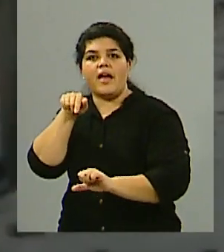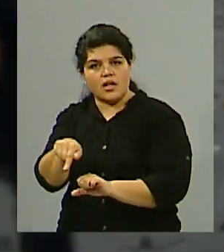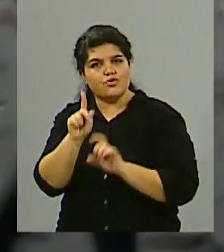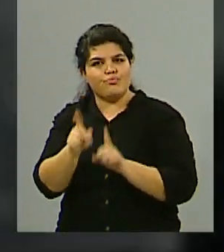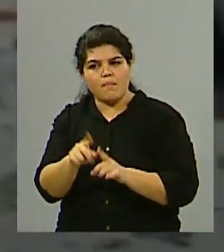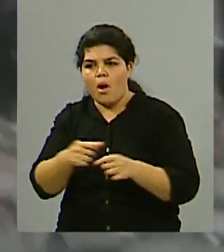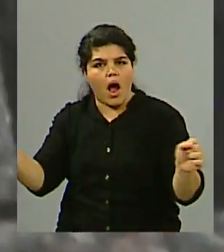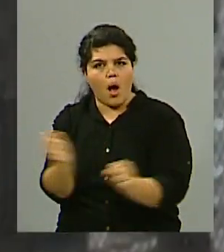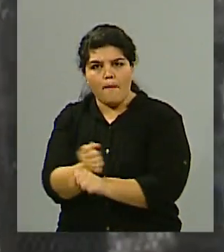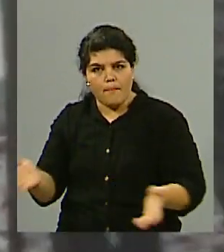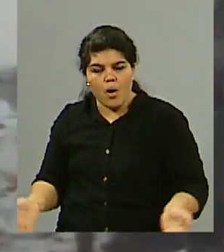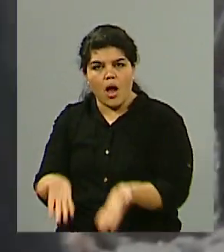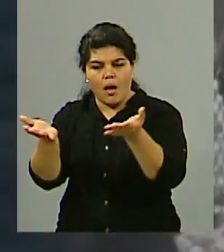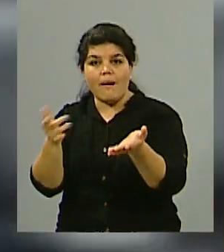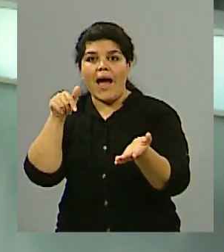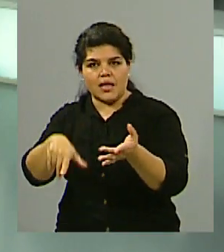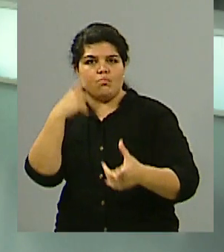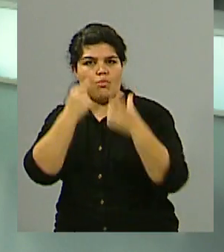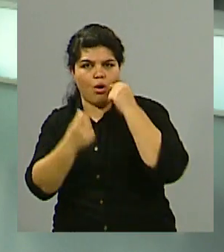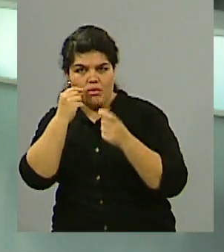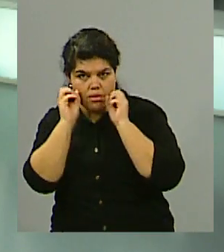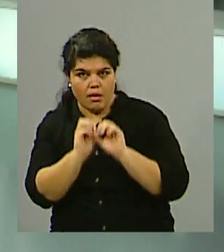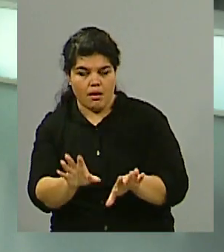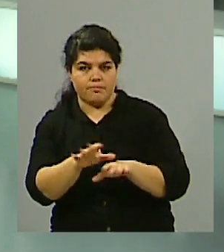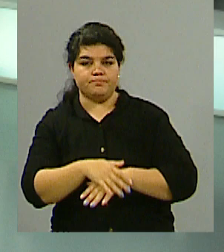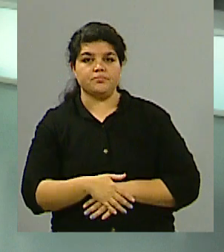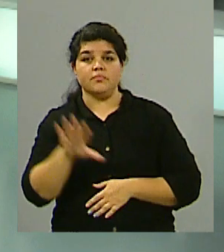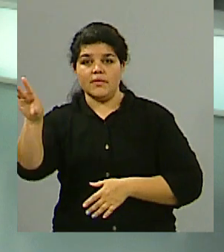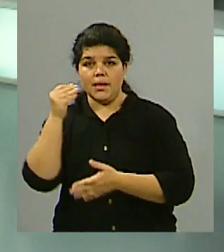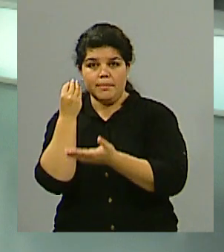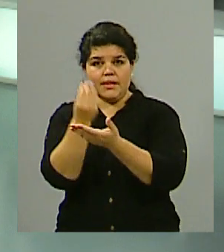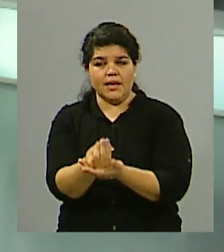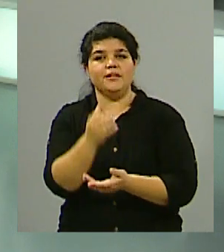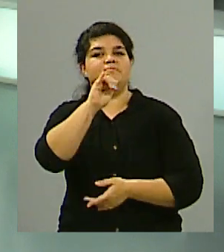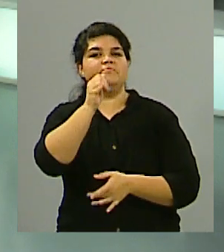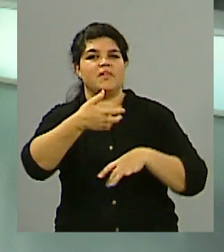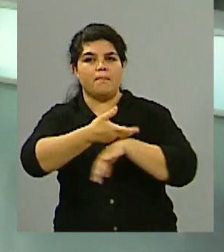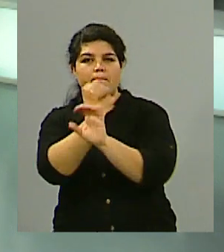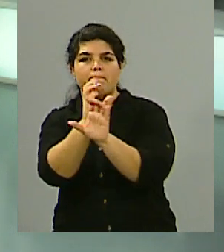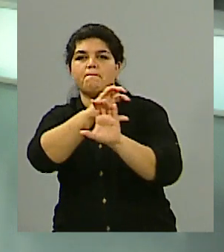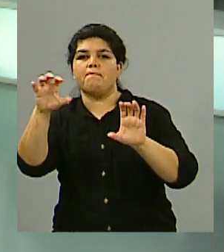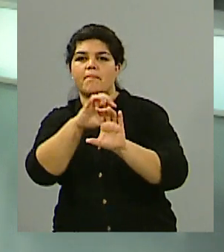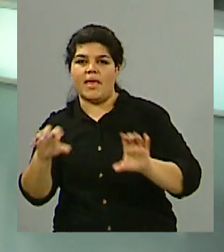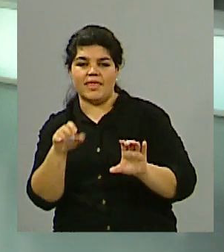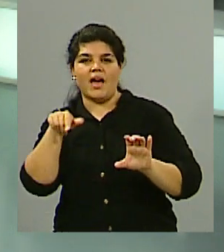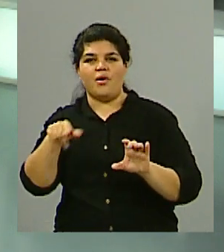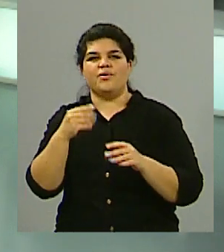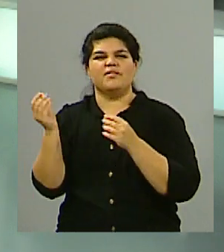y tenemos una invitada, ¿no, Noé? Así es, estamos ya en comunicación vía Meet, en una videollamada